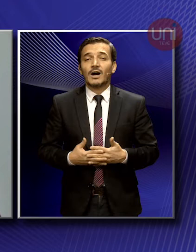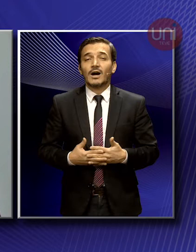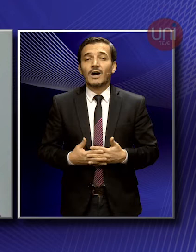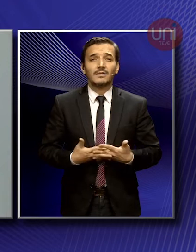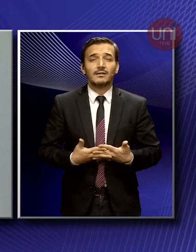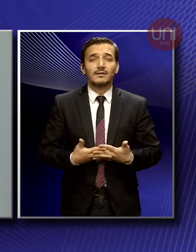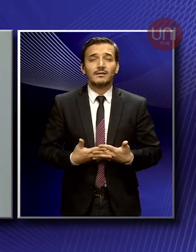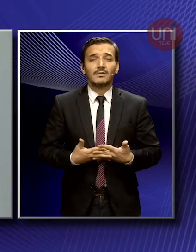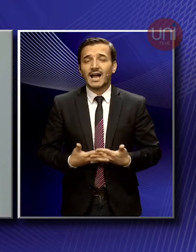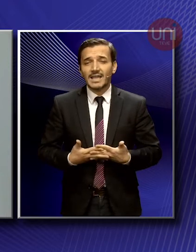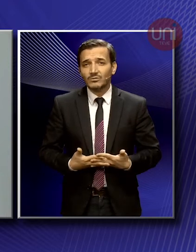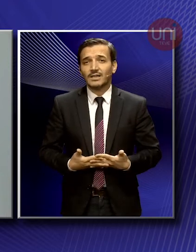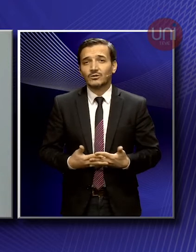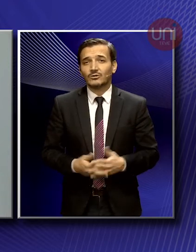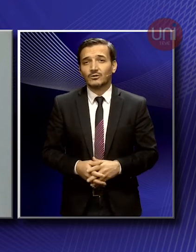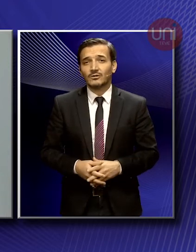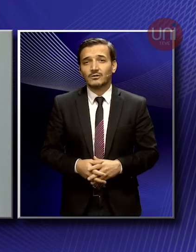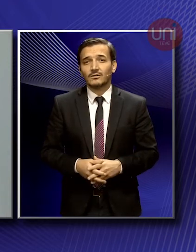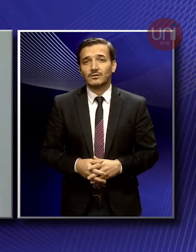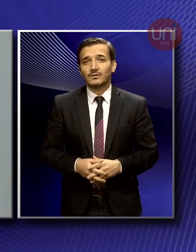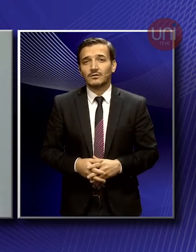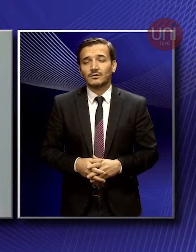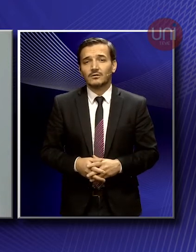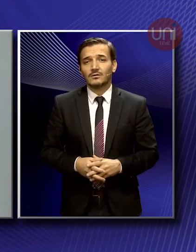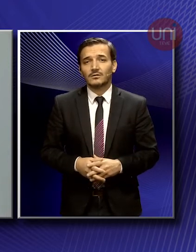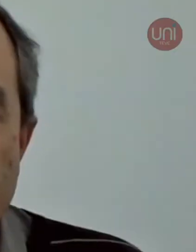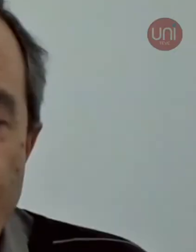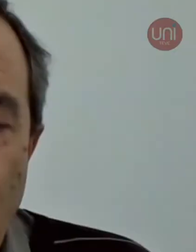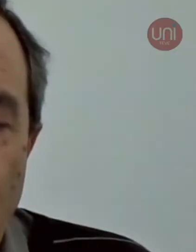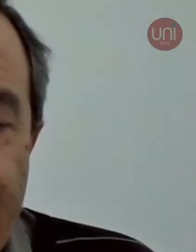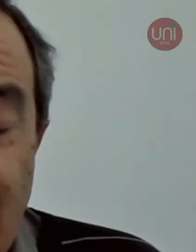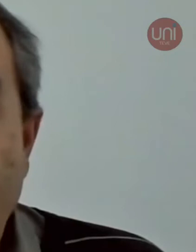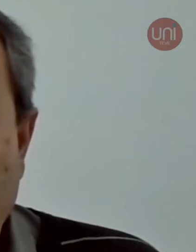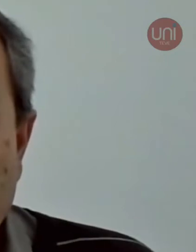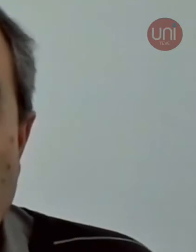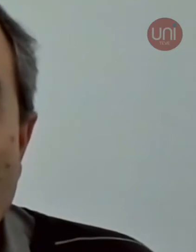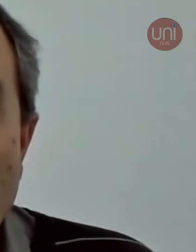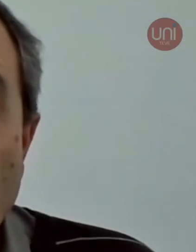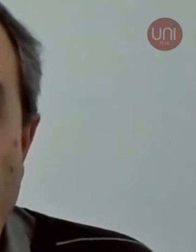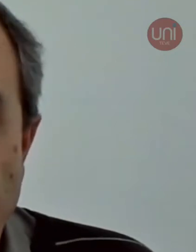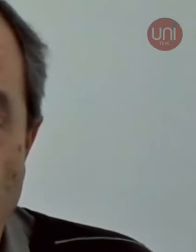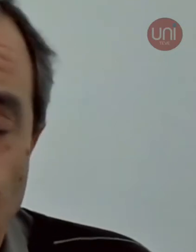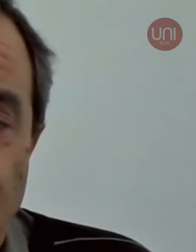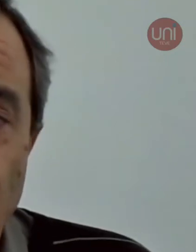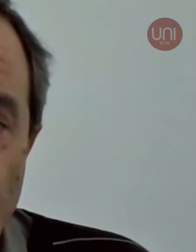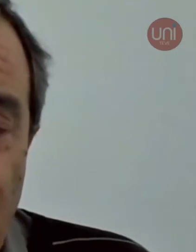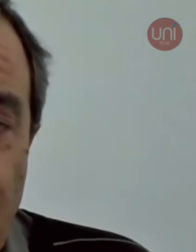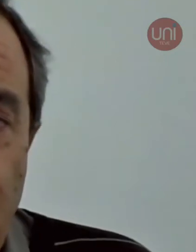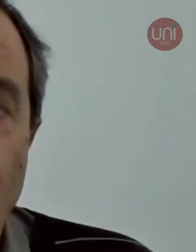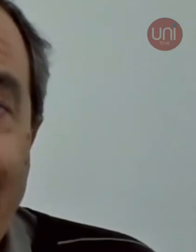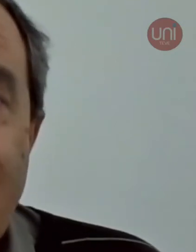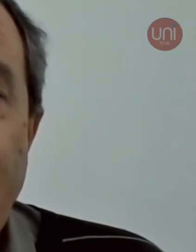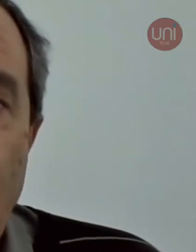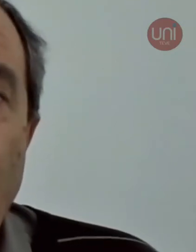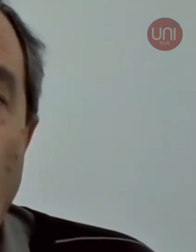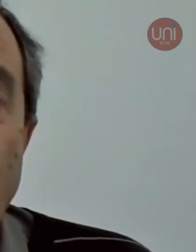a nivel provincia, ¿hay algún dato, doctor? Sí, la Argentina, el 95% de los argentinos adhieren a